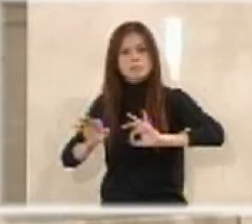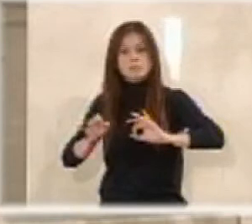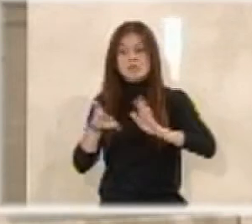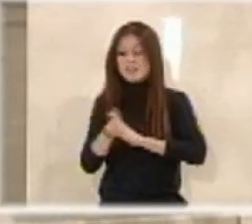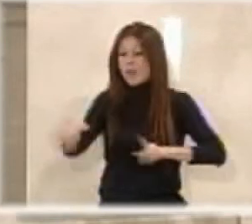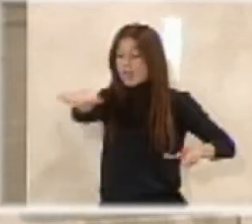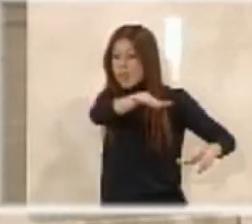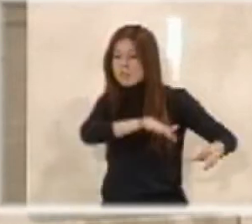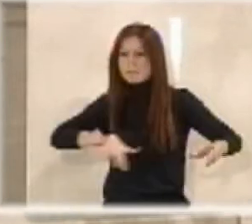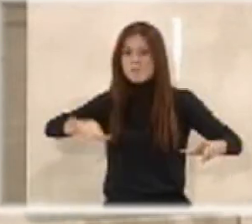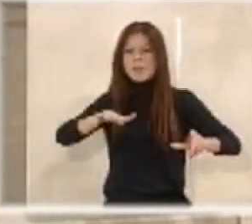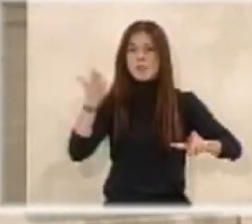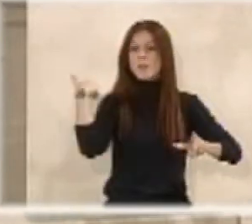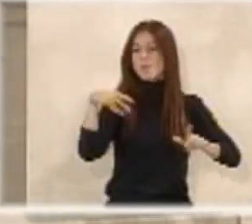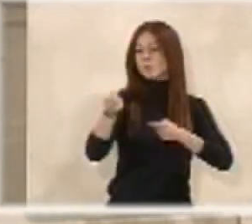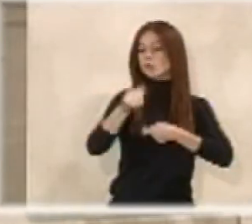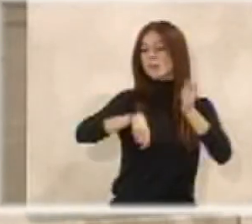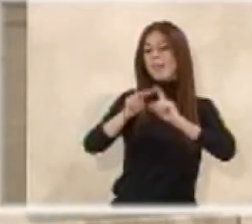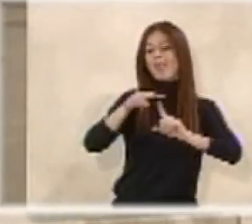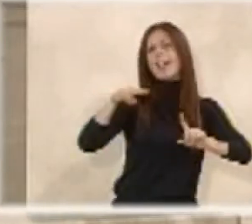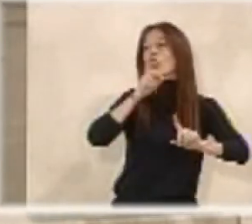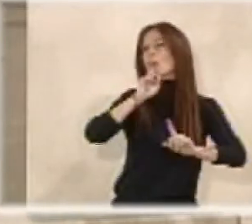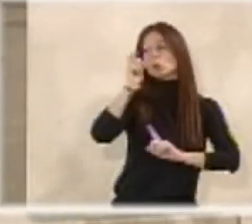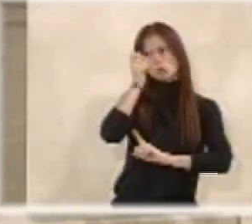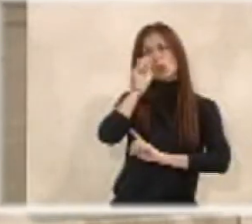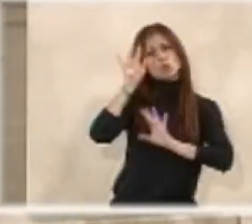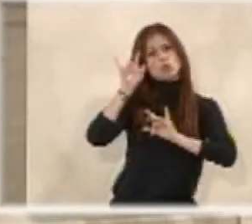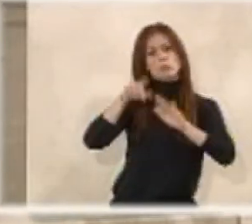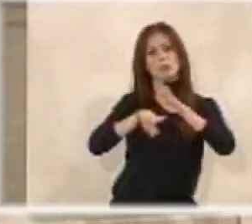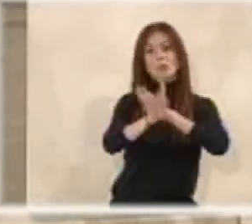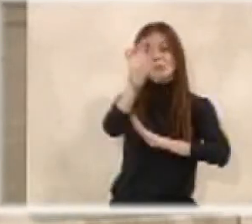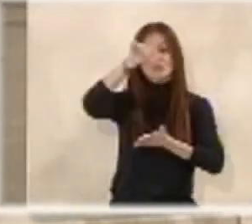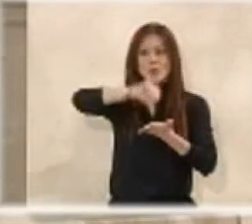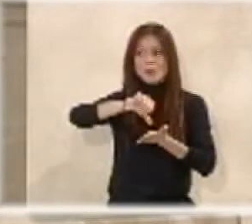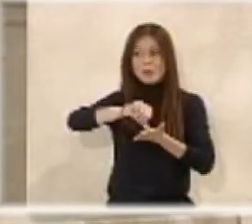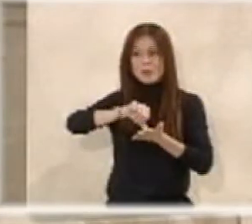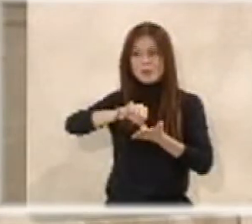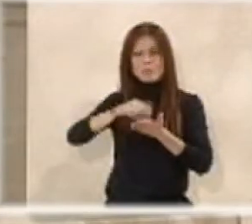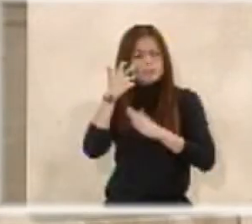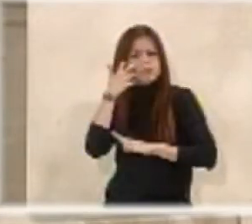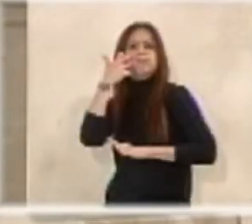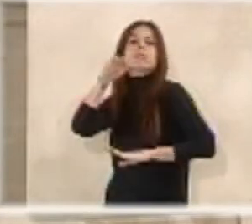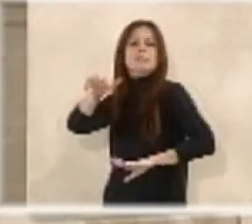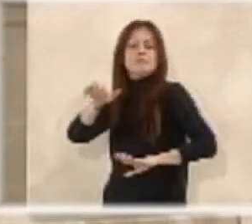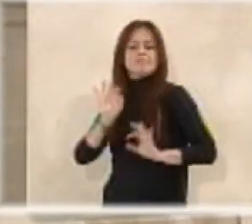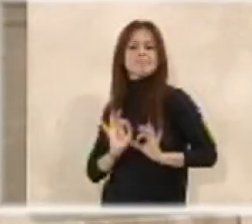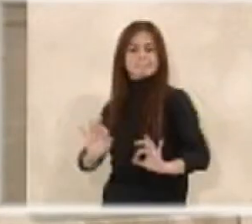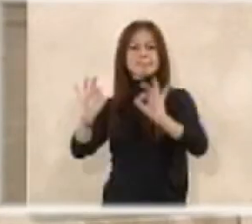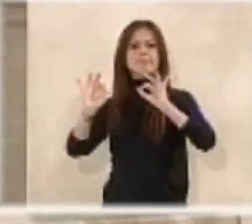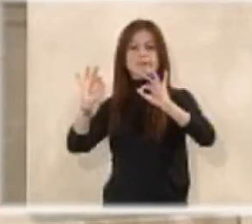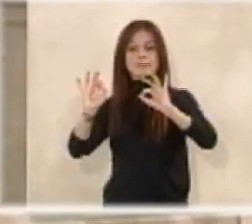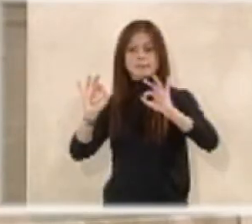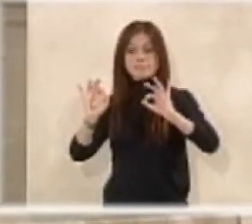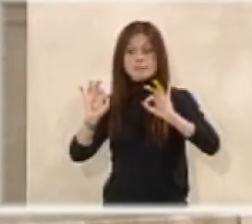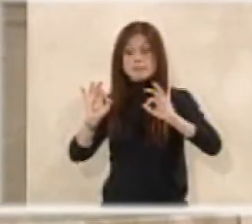un espacio que se vendió desde el punto de vista turístico y de desarrollo de la ciudad, muy singular y muy característico,